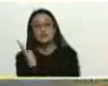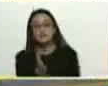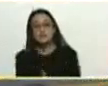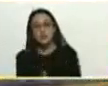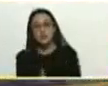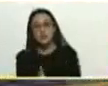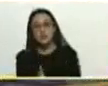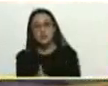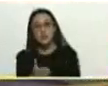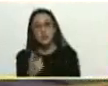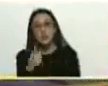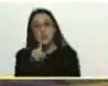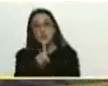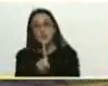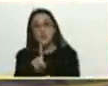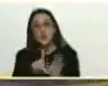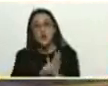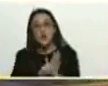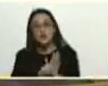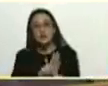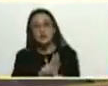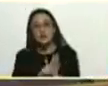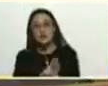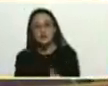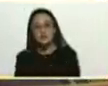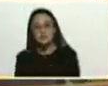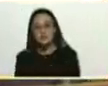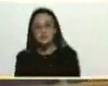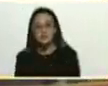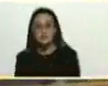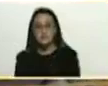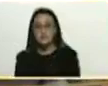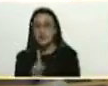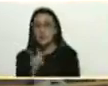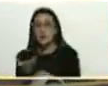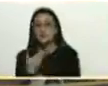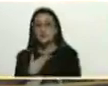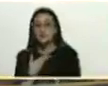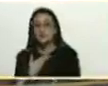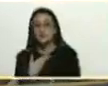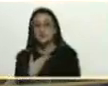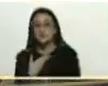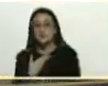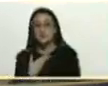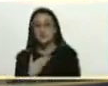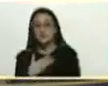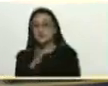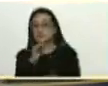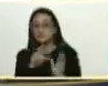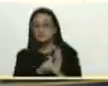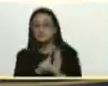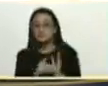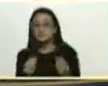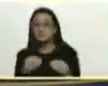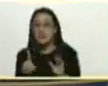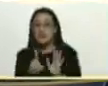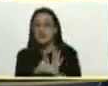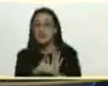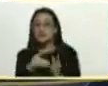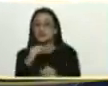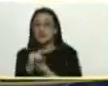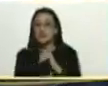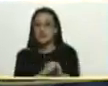venezolana una ley las únicas sanciones legales de acuerdo al derecho internacional